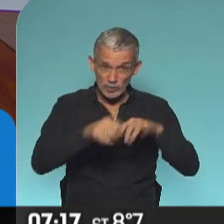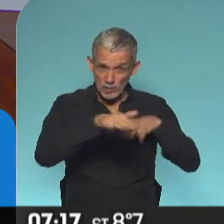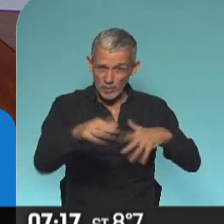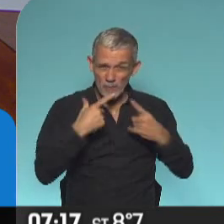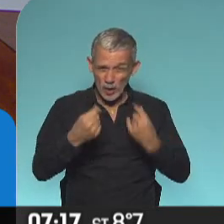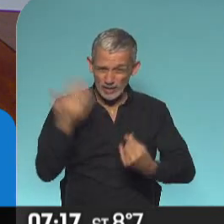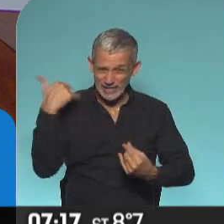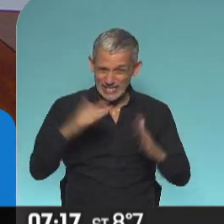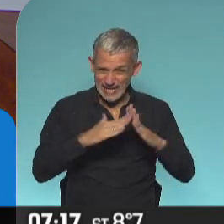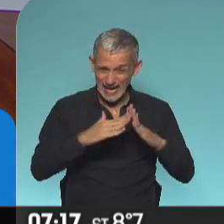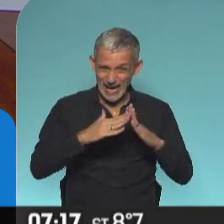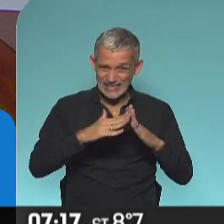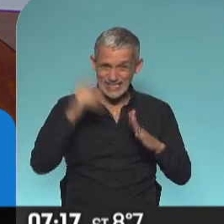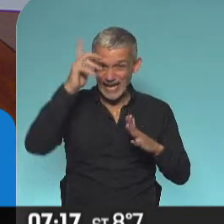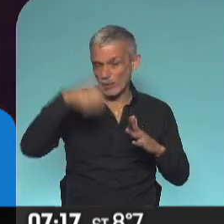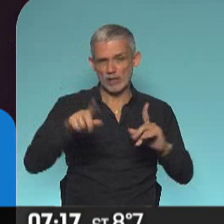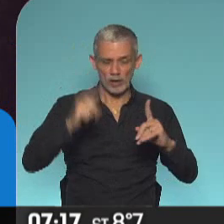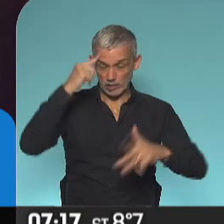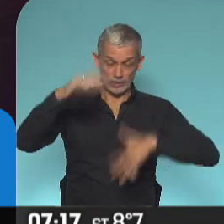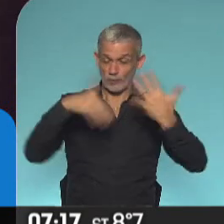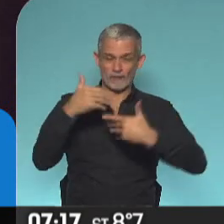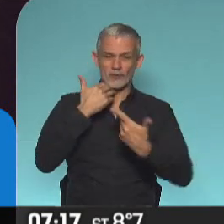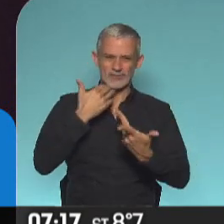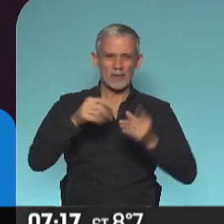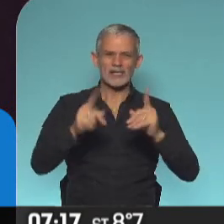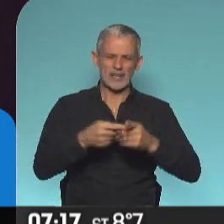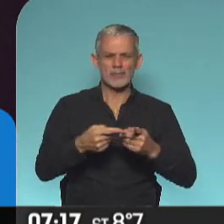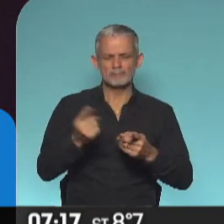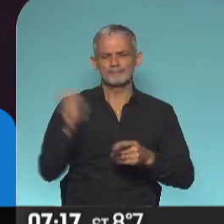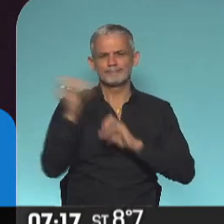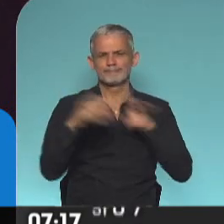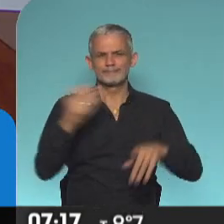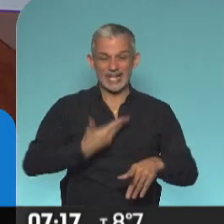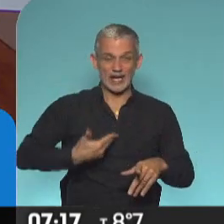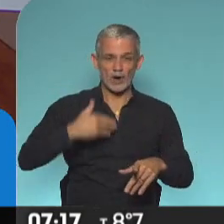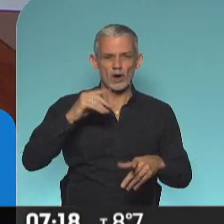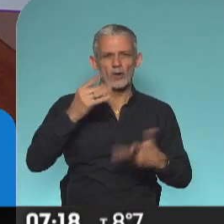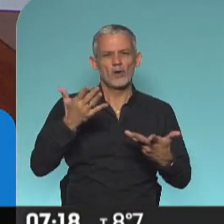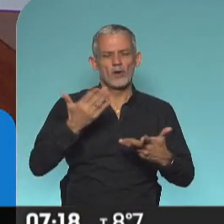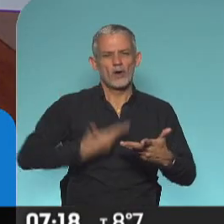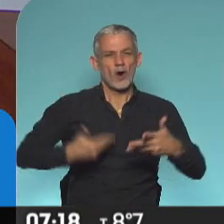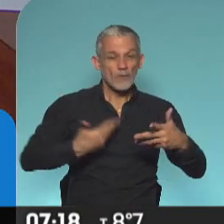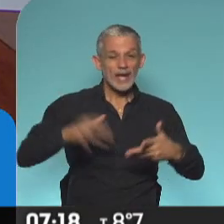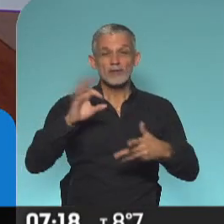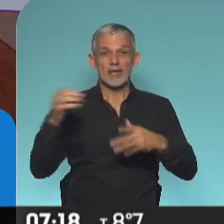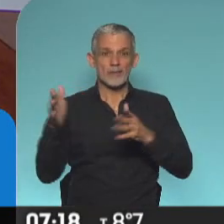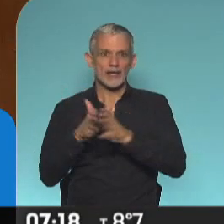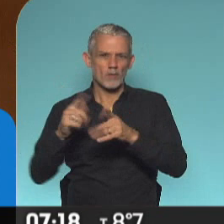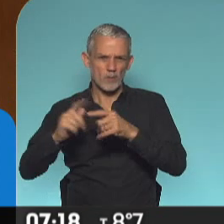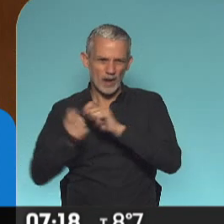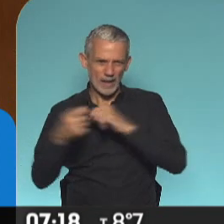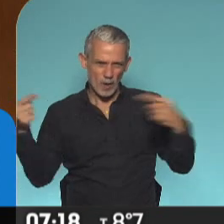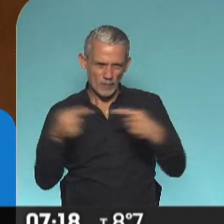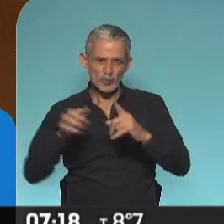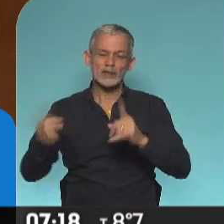hay mucha confusión en el marco, pero sí también hubo repudios, Vero, de parte del oficialismo y oposición. Exactamente. A propósito también de